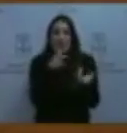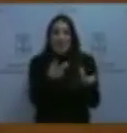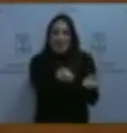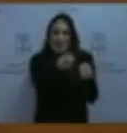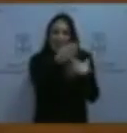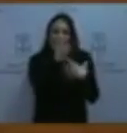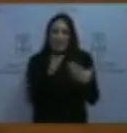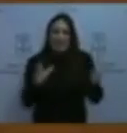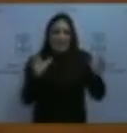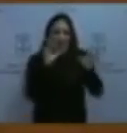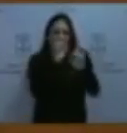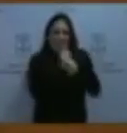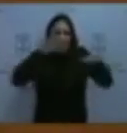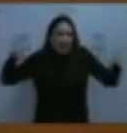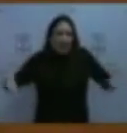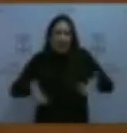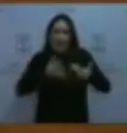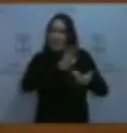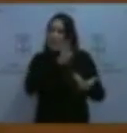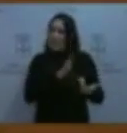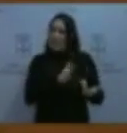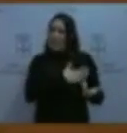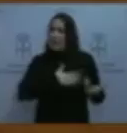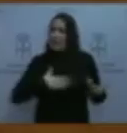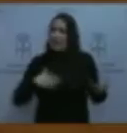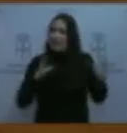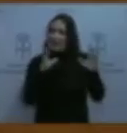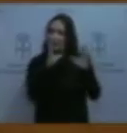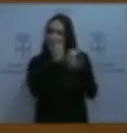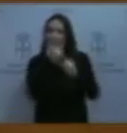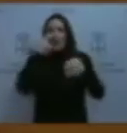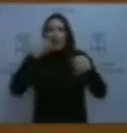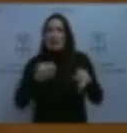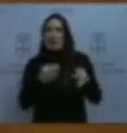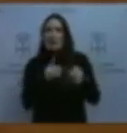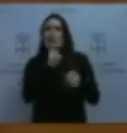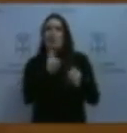y confusa que para nosotros trata de ocultar verdaderamente cuál es el objetivo de esta